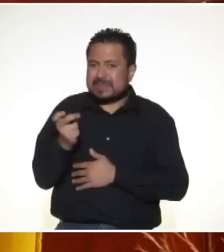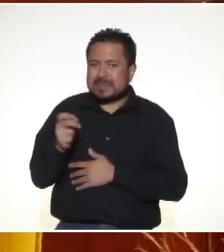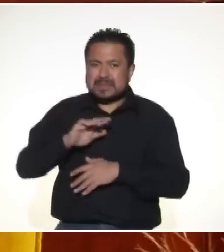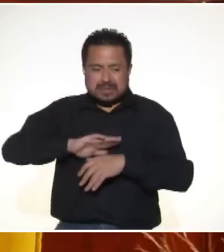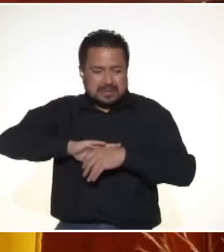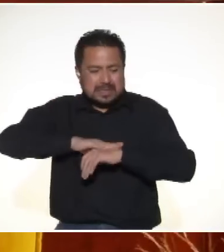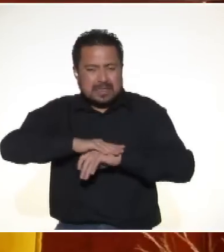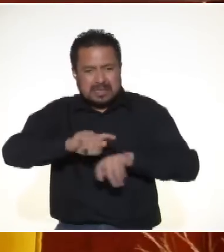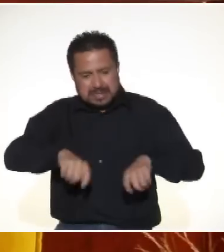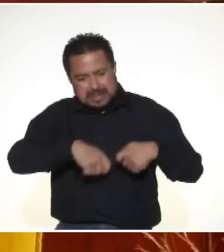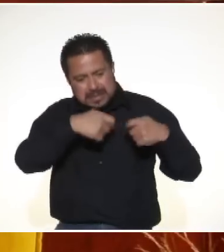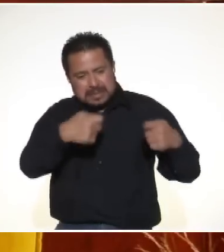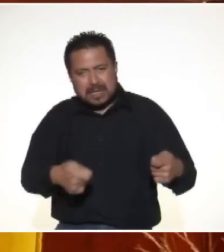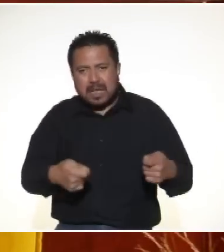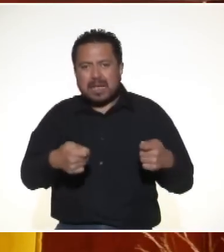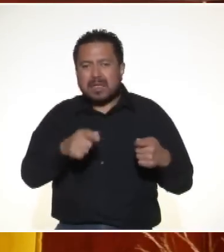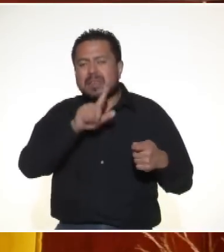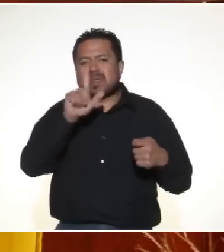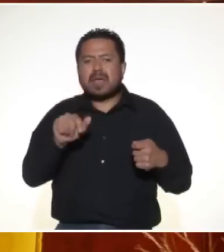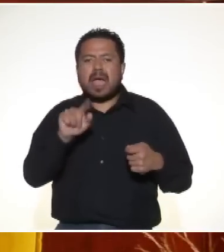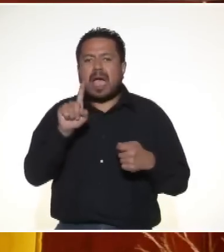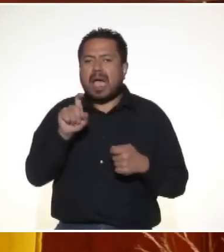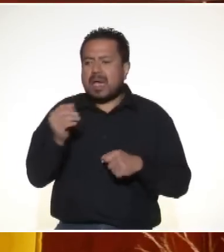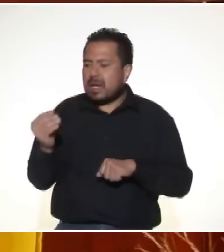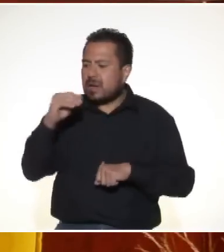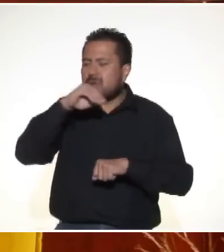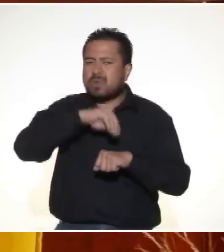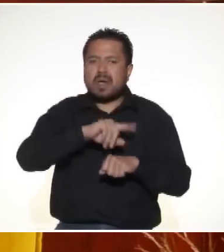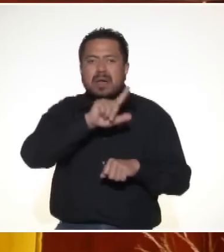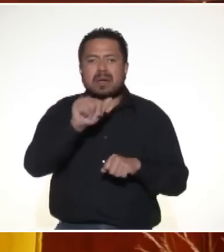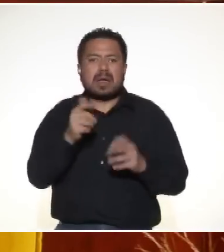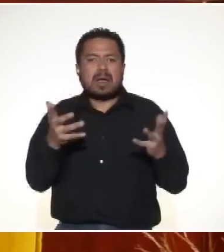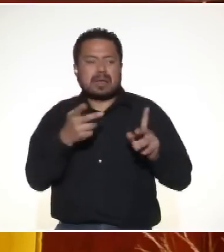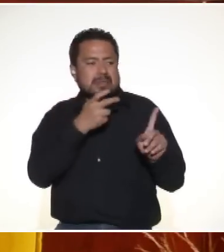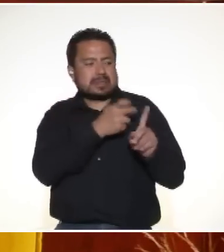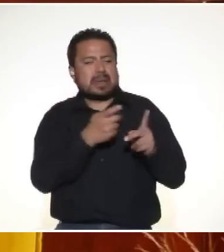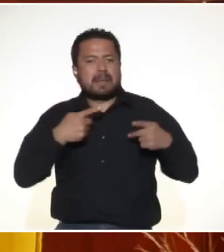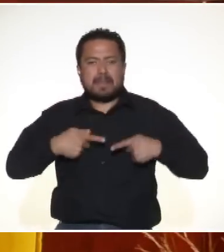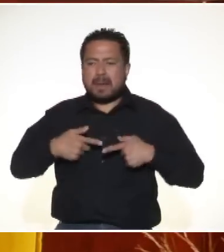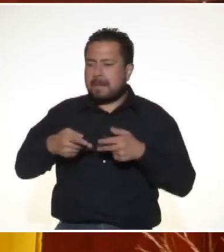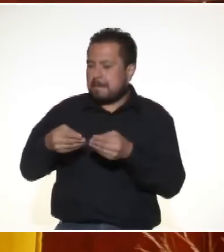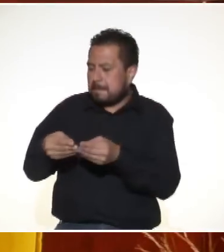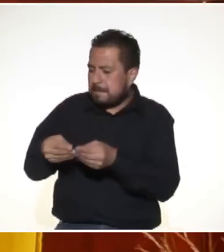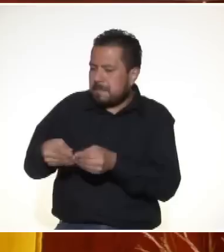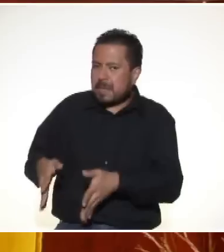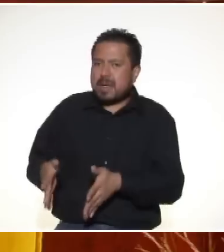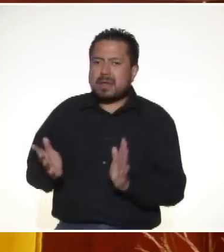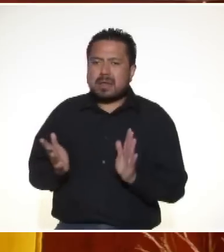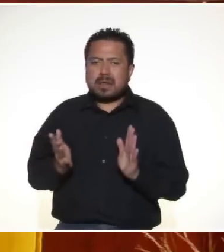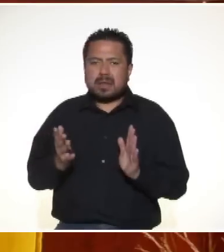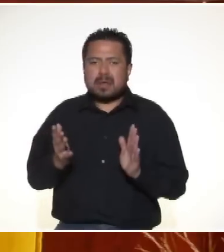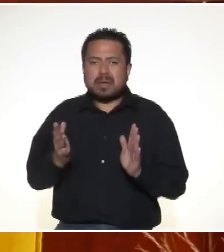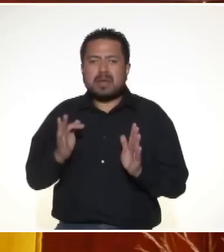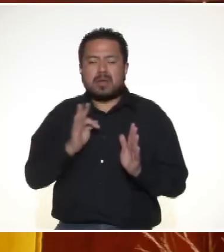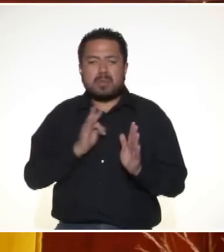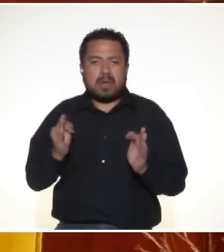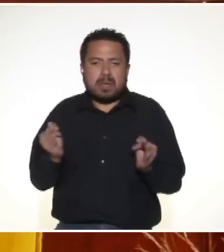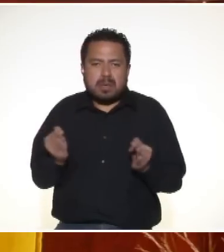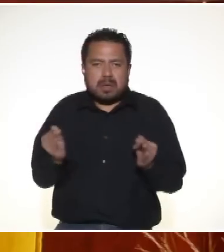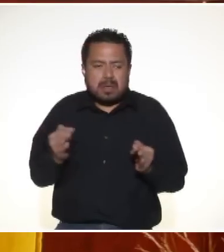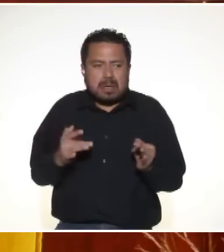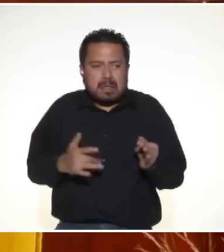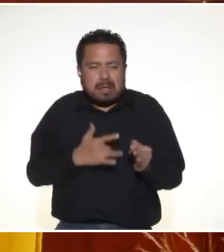cubrimos con una sábana y lo mojamos, vamos a hacer que esa persona pierda temperatura. Genera hipotermia. Puede hacer